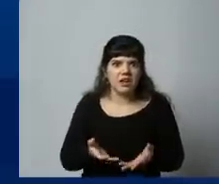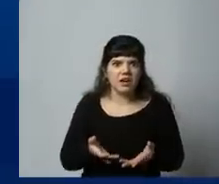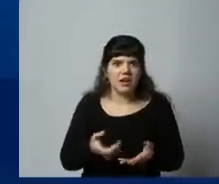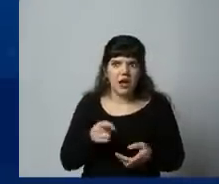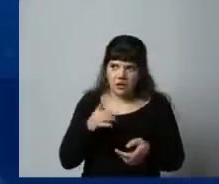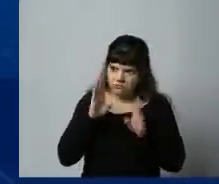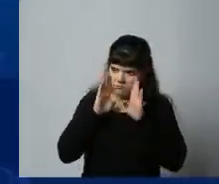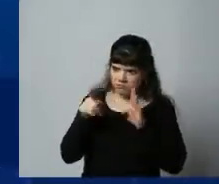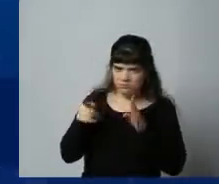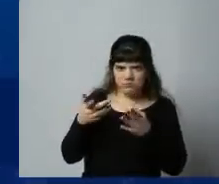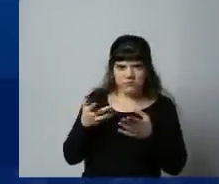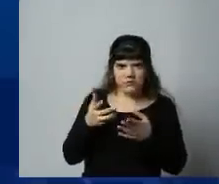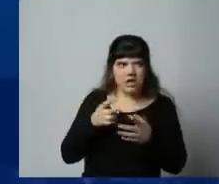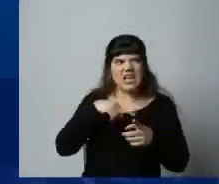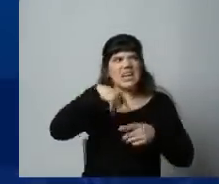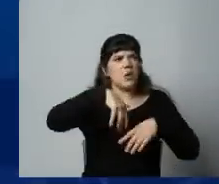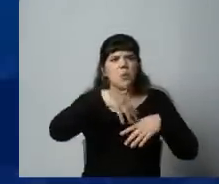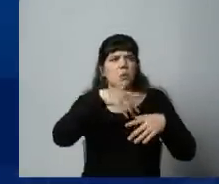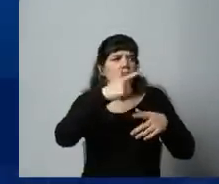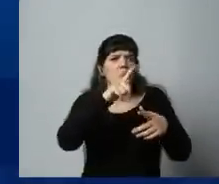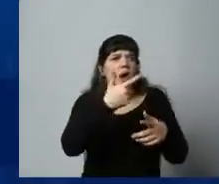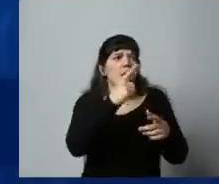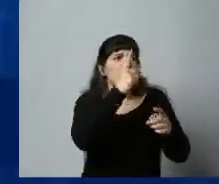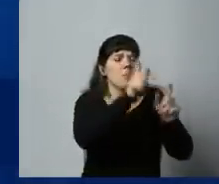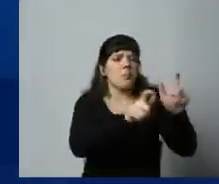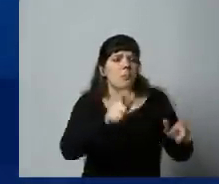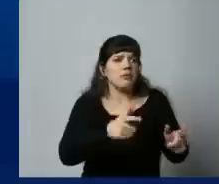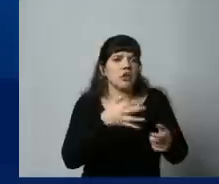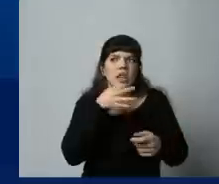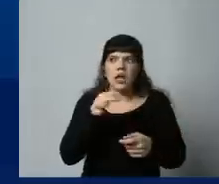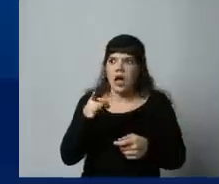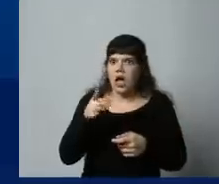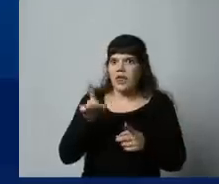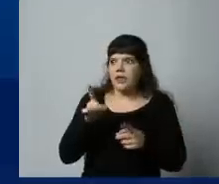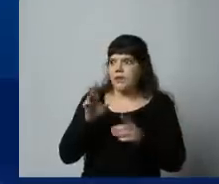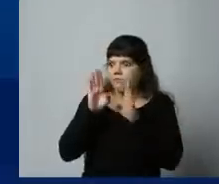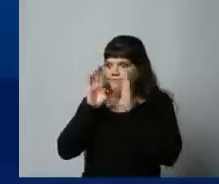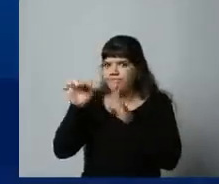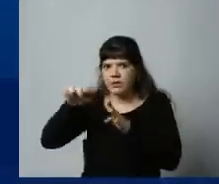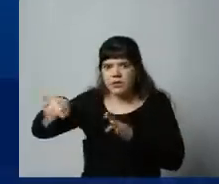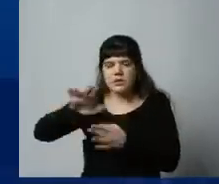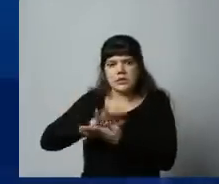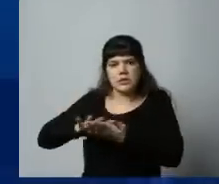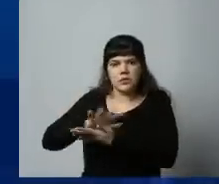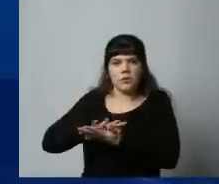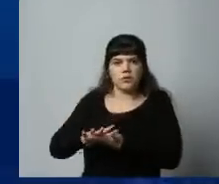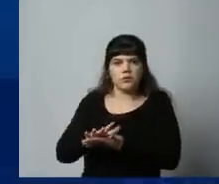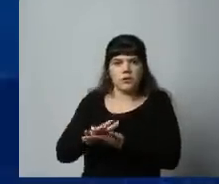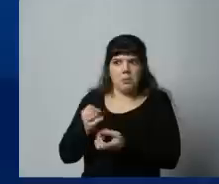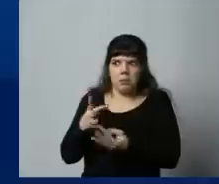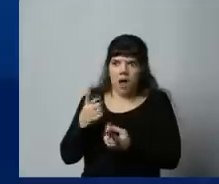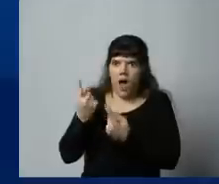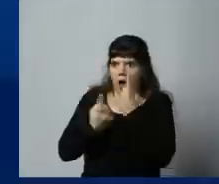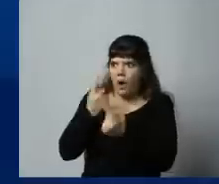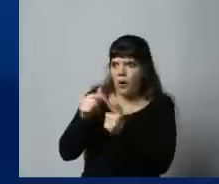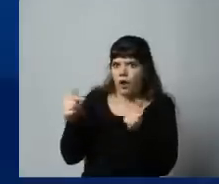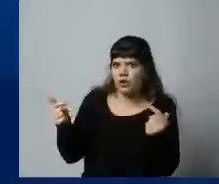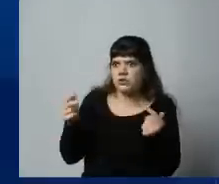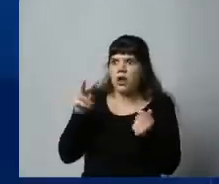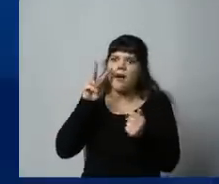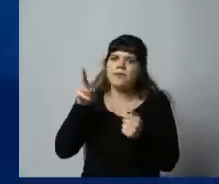tener una intervención de oficio para ver este Qué cosas Estaba dejando